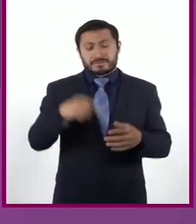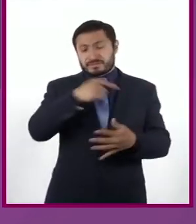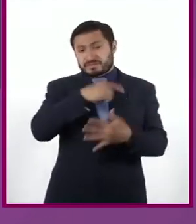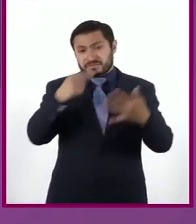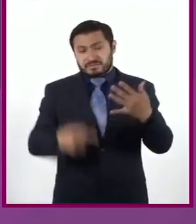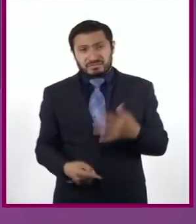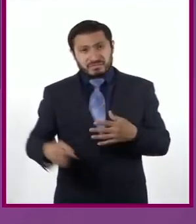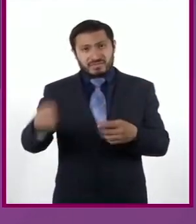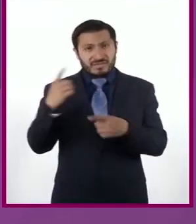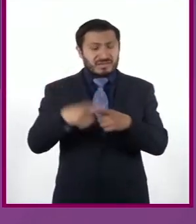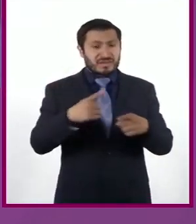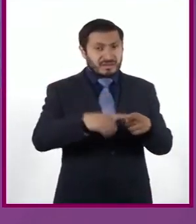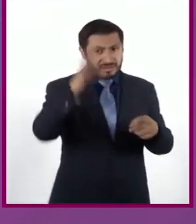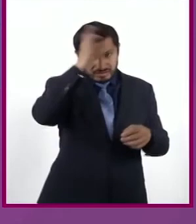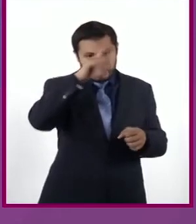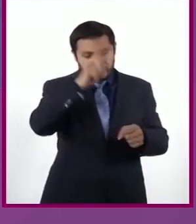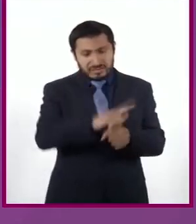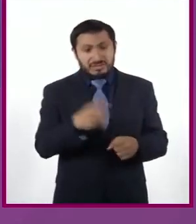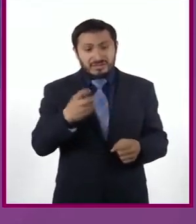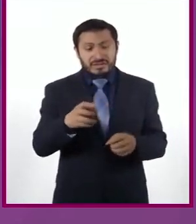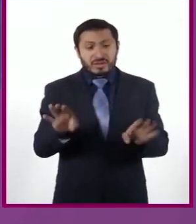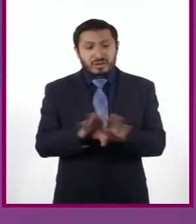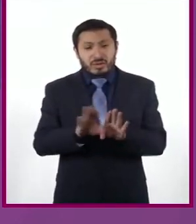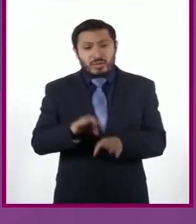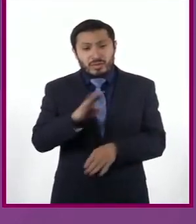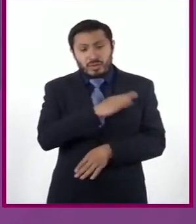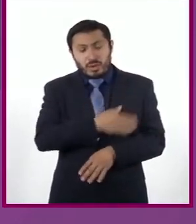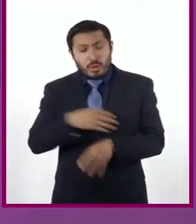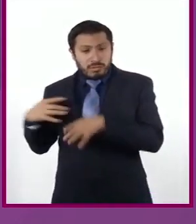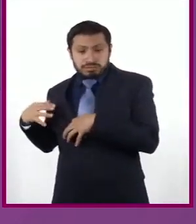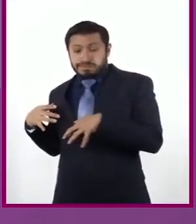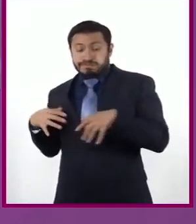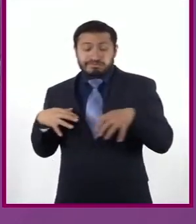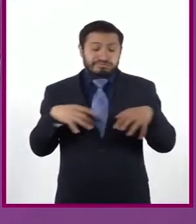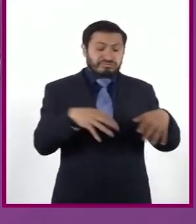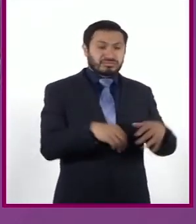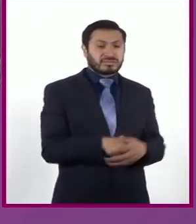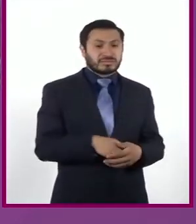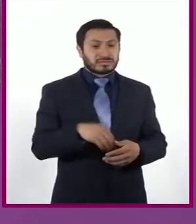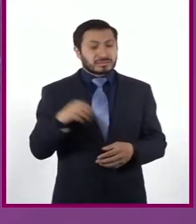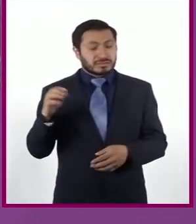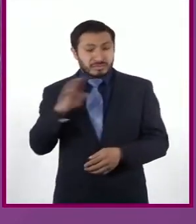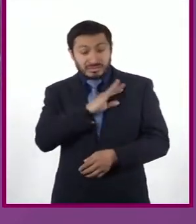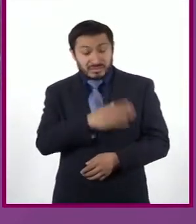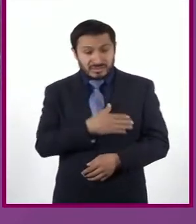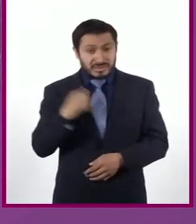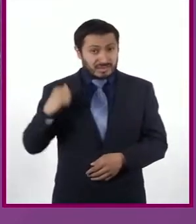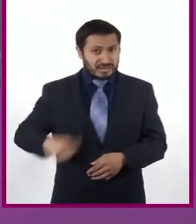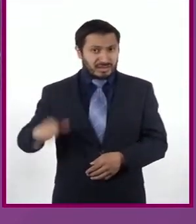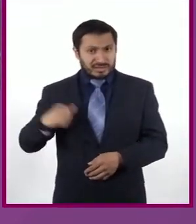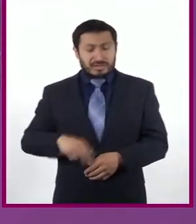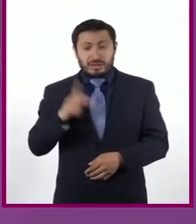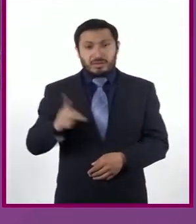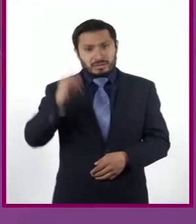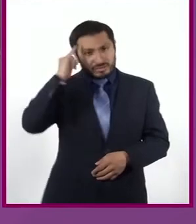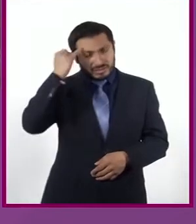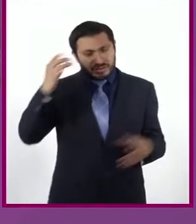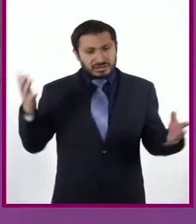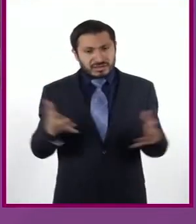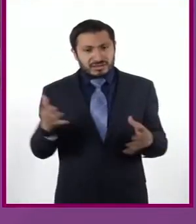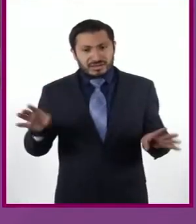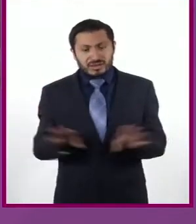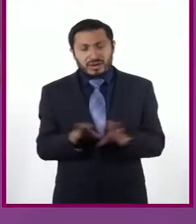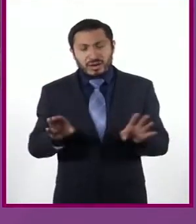cultural producto del proceso civilizatorio mesoamericano. Los pueblos indígenas han realizado la proeza